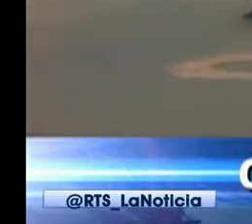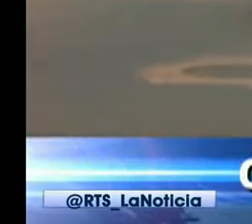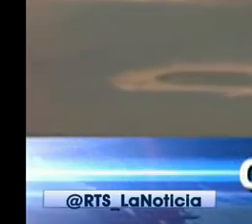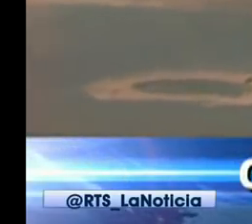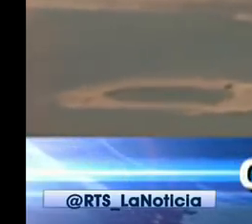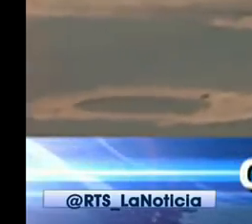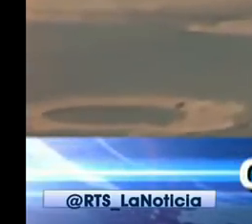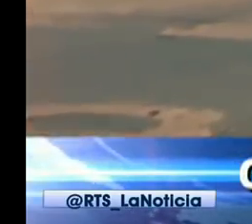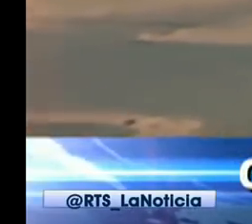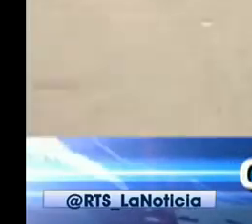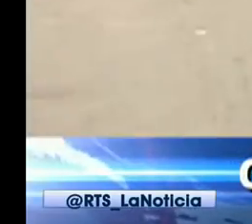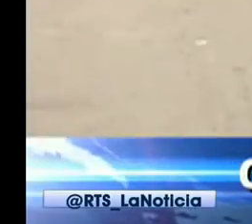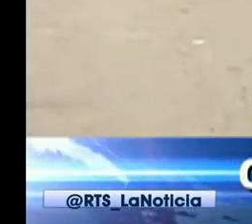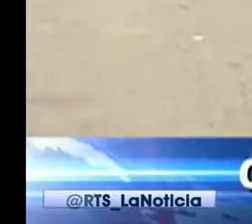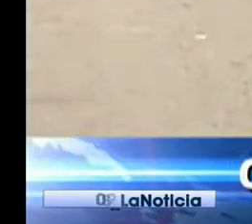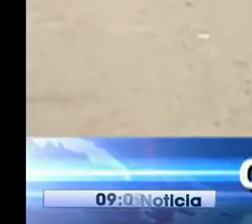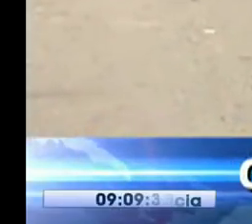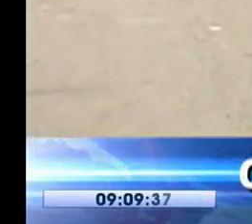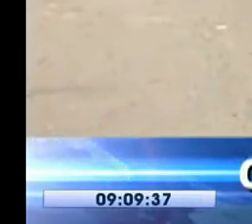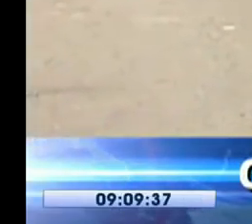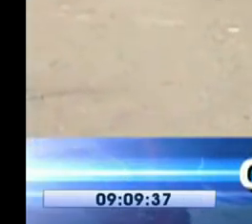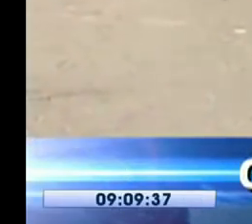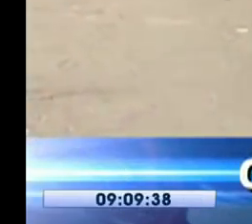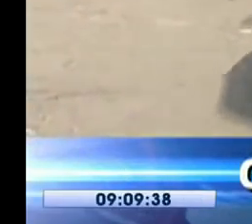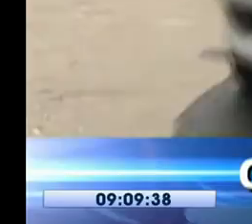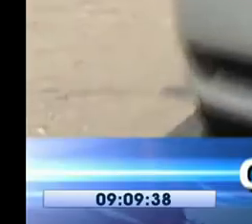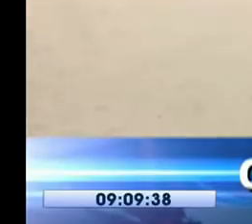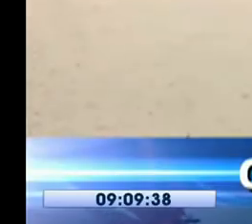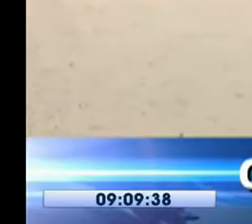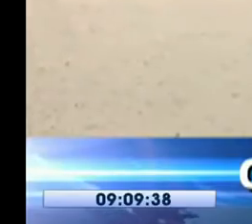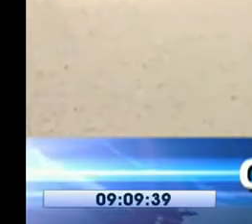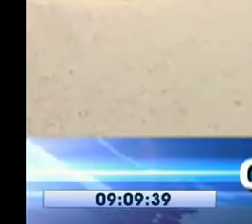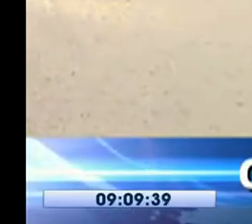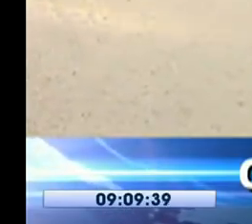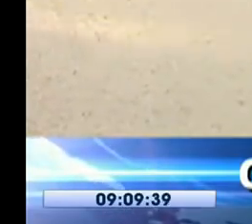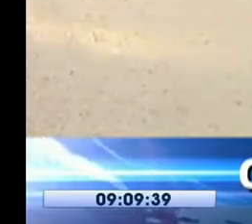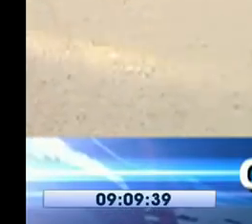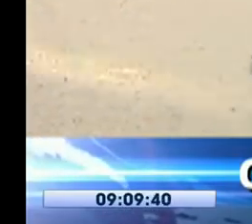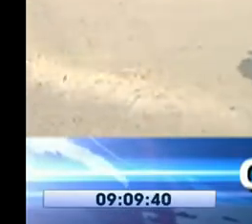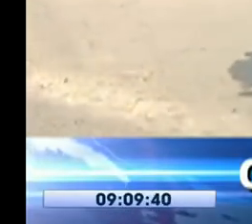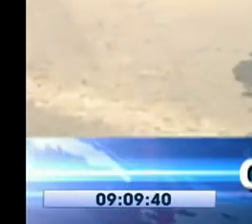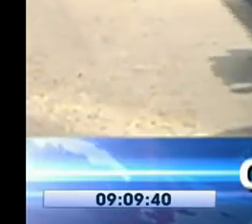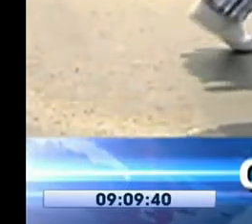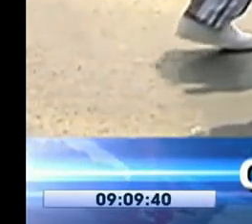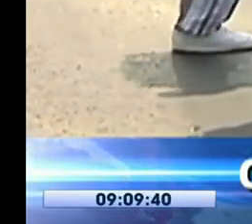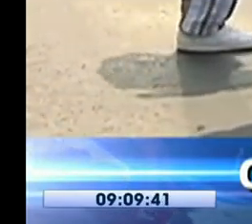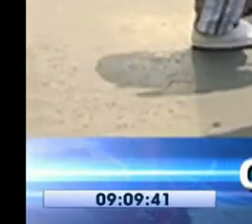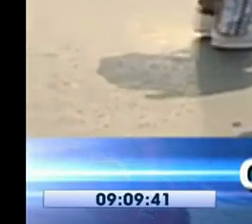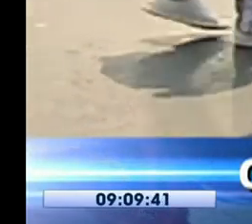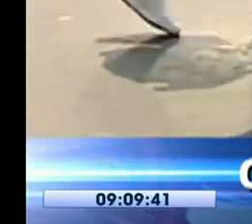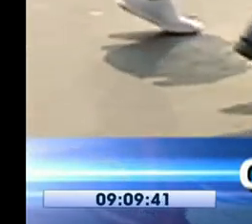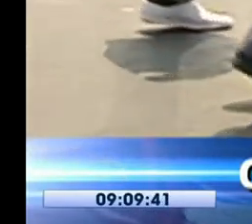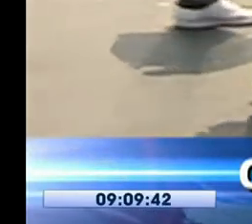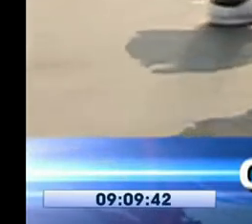conozca cuáles son los cambios que la atm ha dispuesto en varias vías de guayaquil